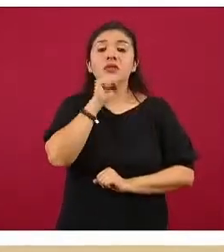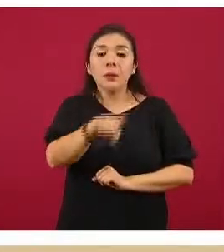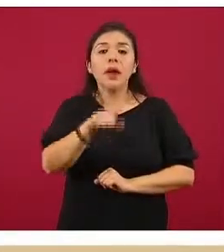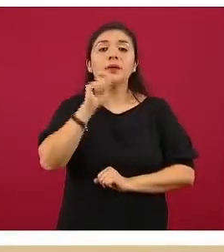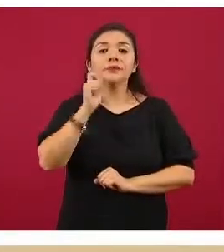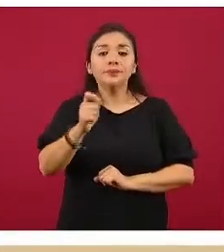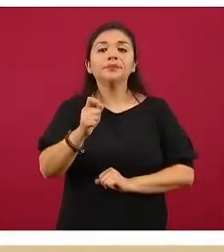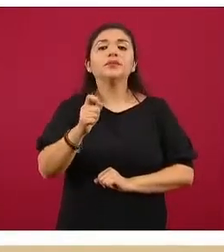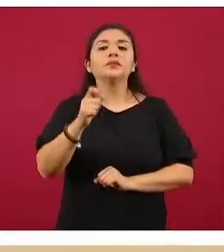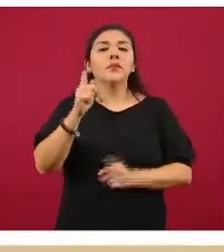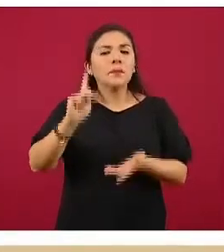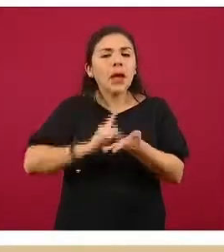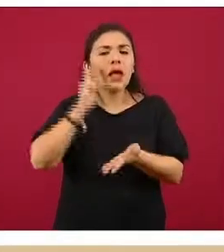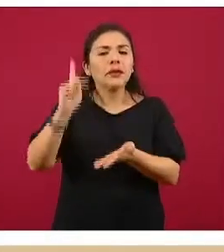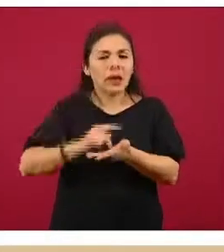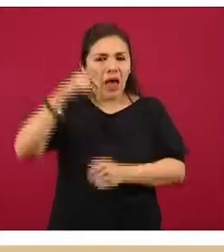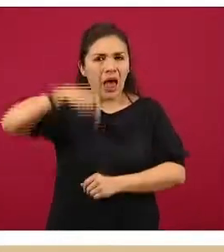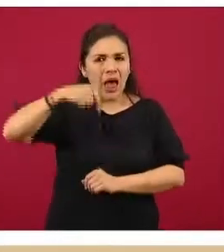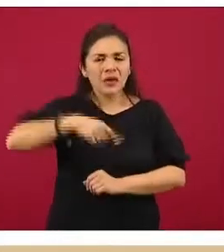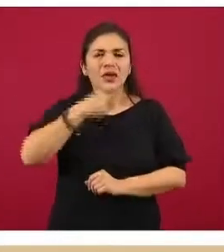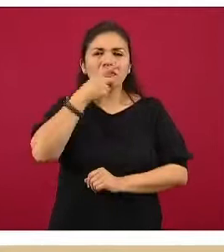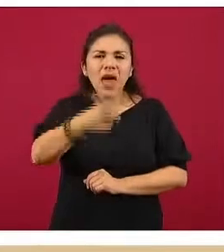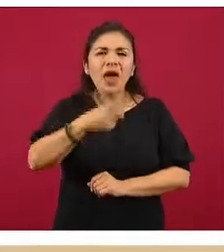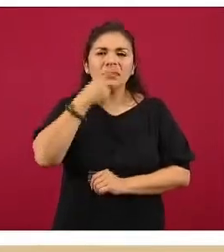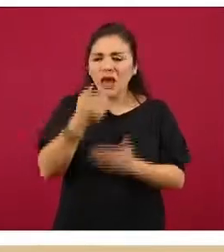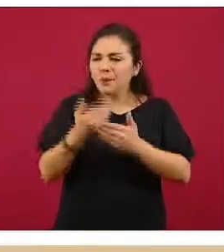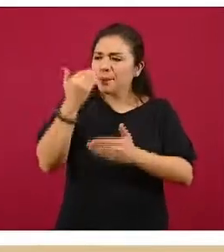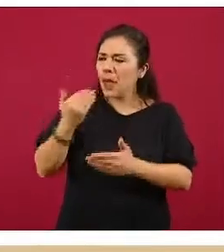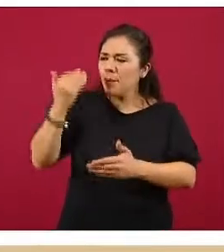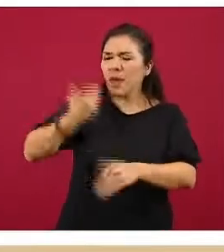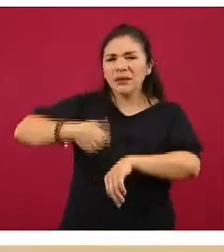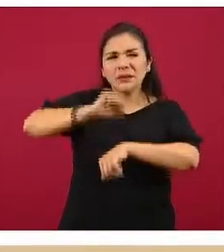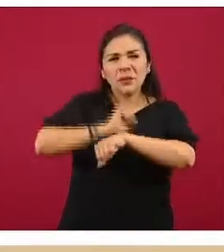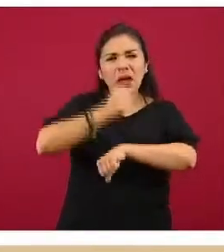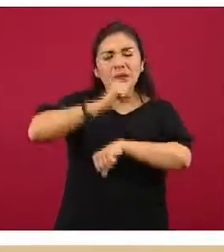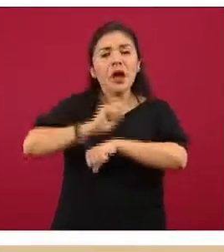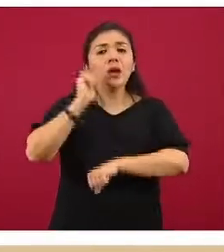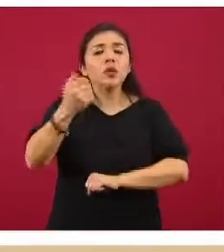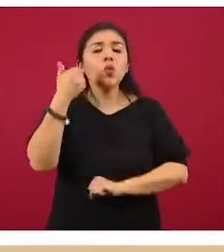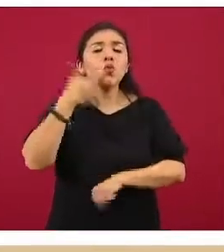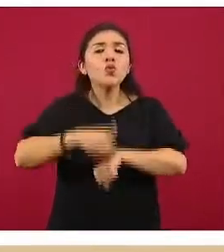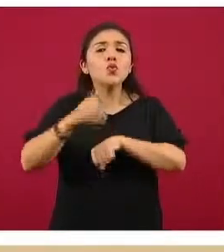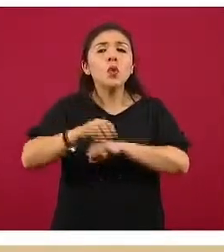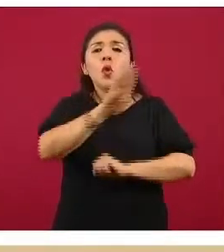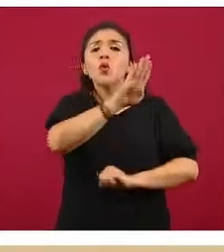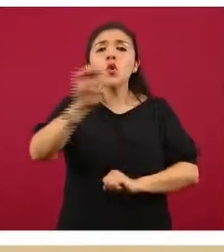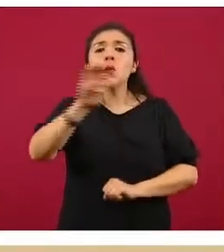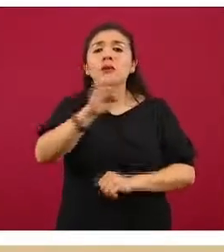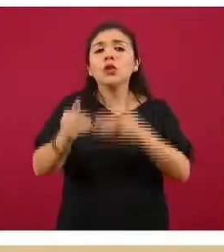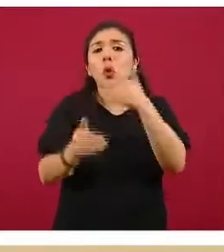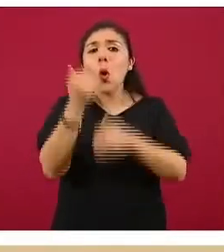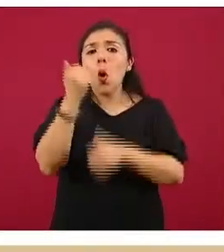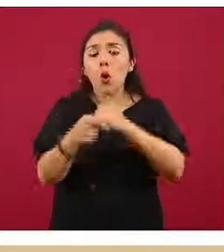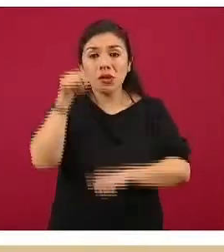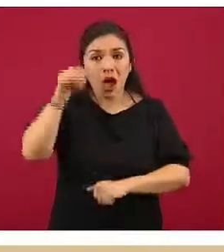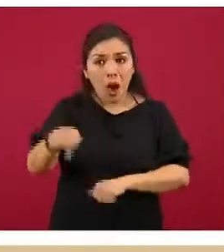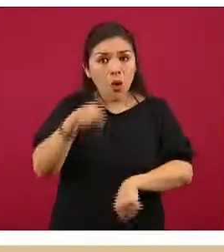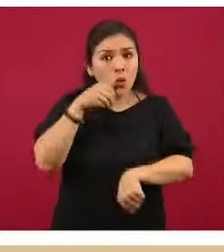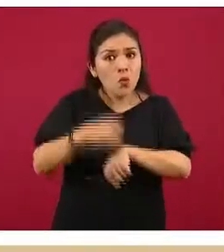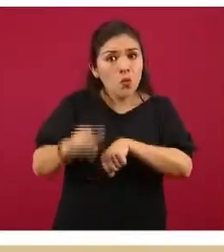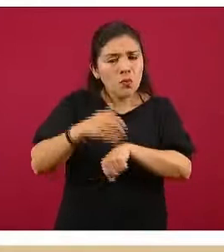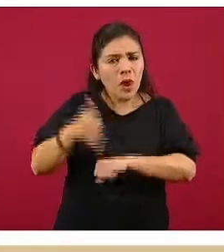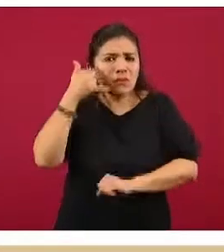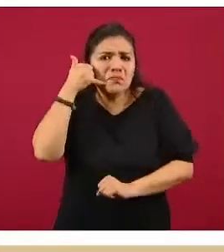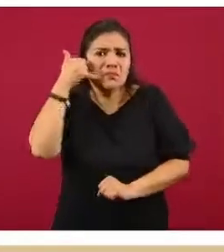ha enfatizado también en las últimas semanas en esta conferencia, el número 911 es un número, es